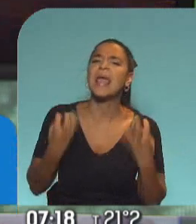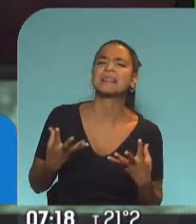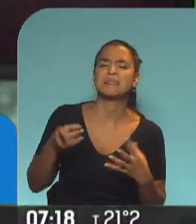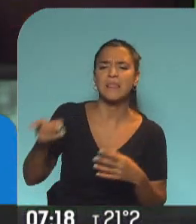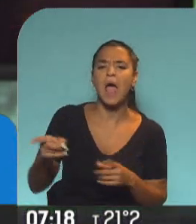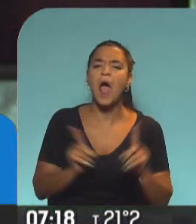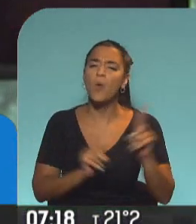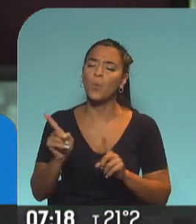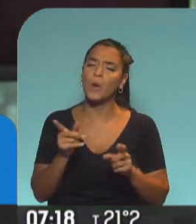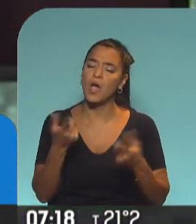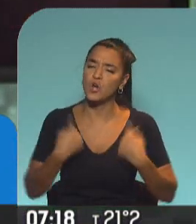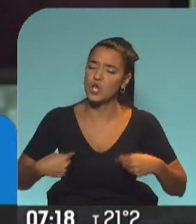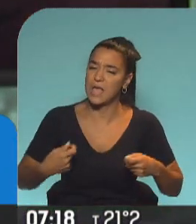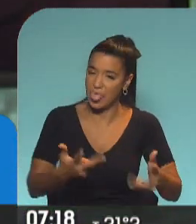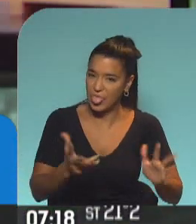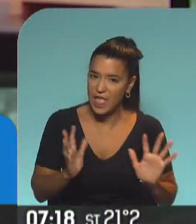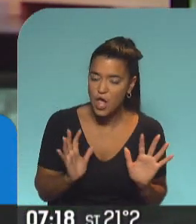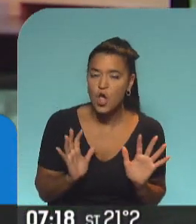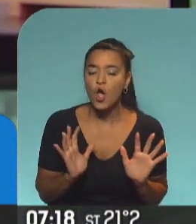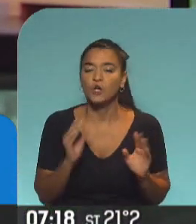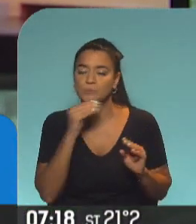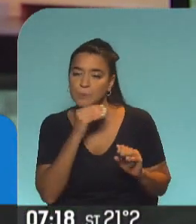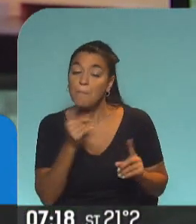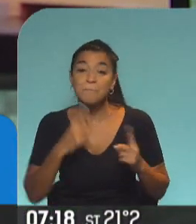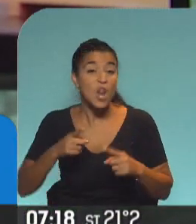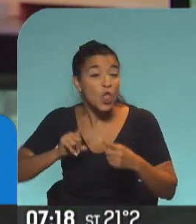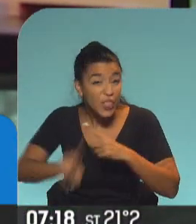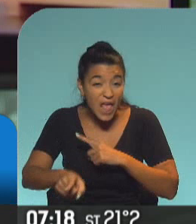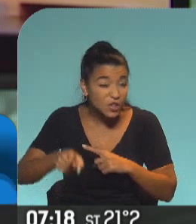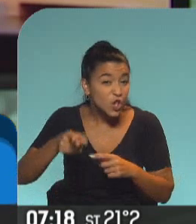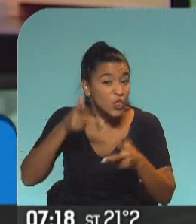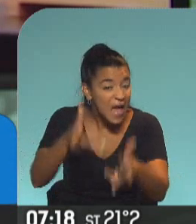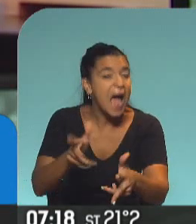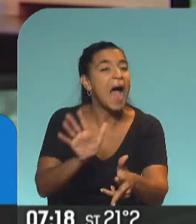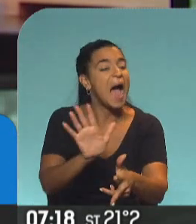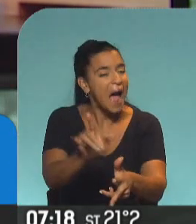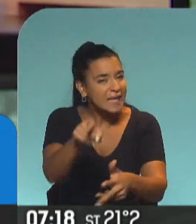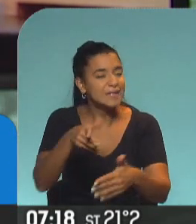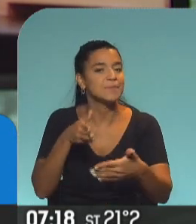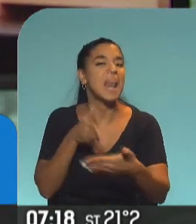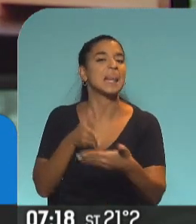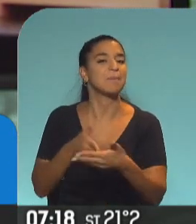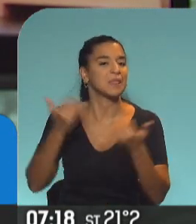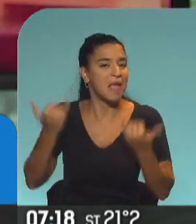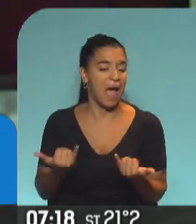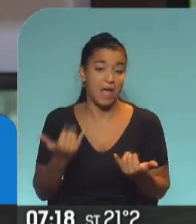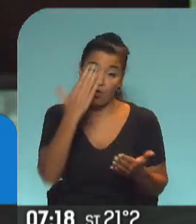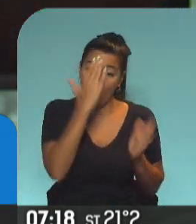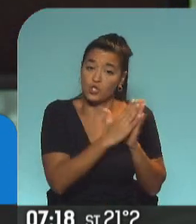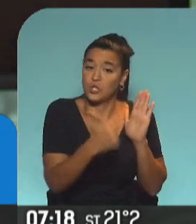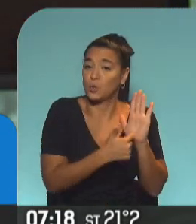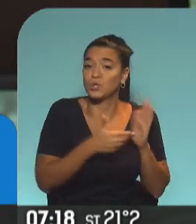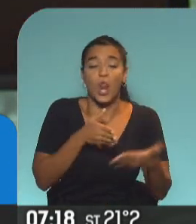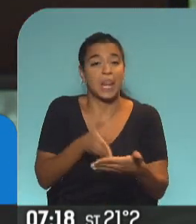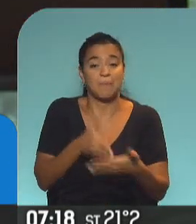algunas insinuaciones, pero al momento de meter mano directamente, ahí hay unos límites constitucionales, Claro. por cierto, que